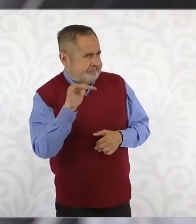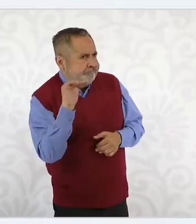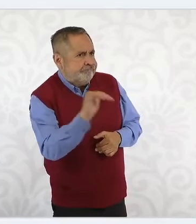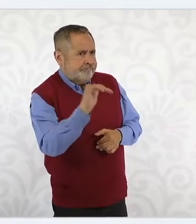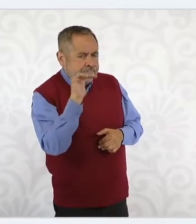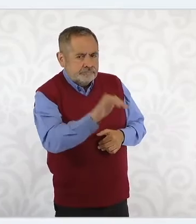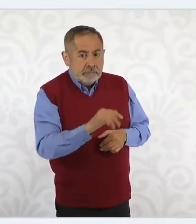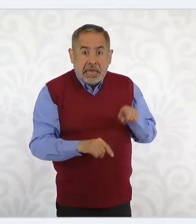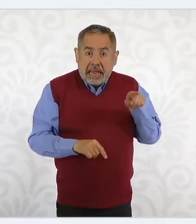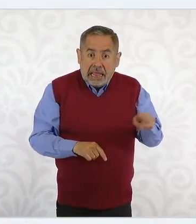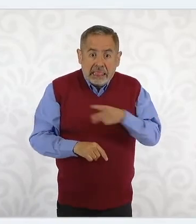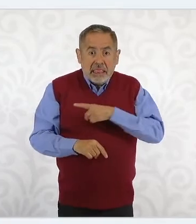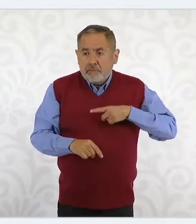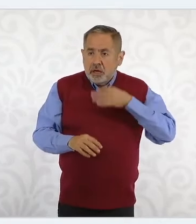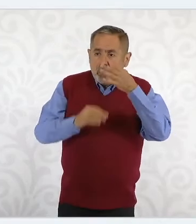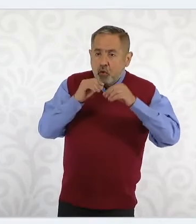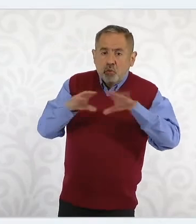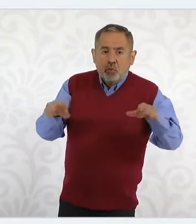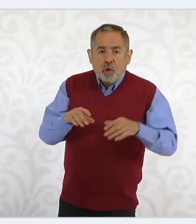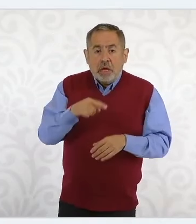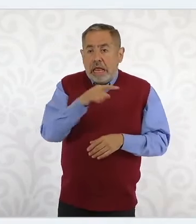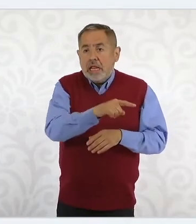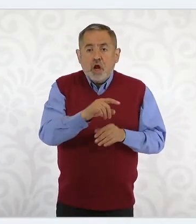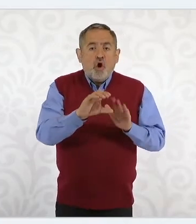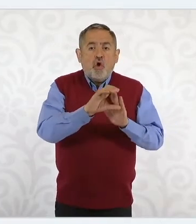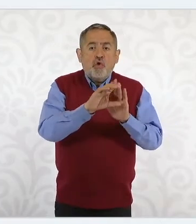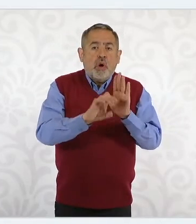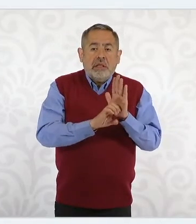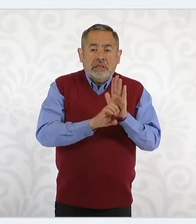el medio esté obligado a publicar su código de ética.